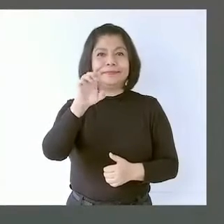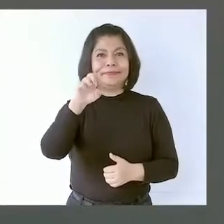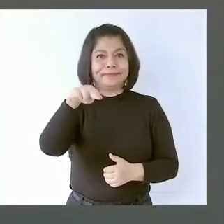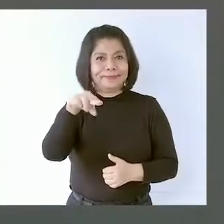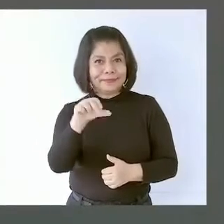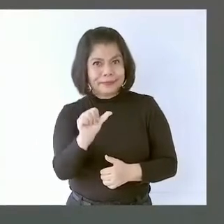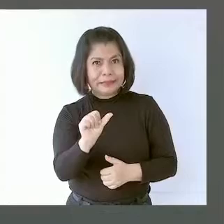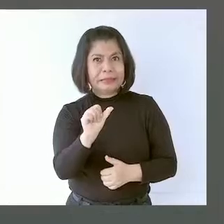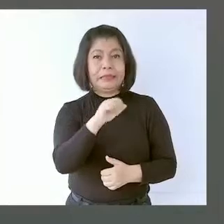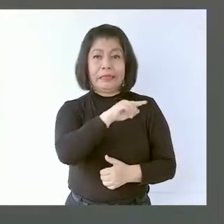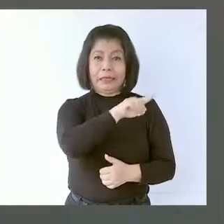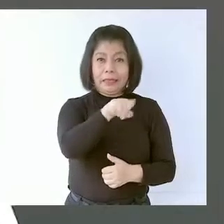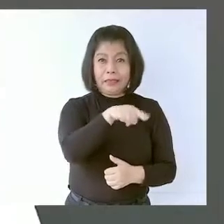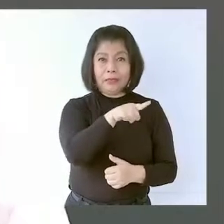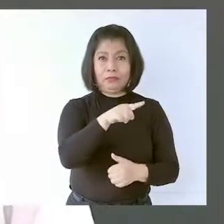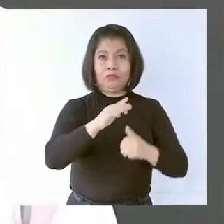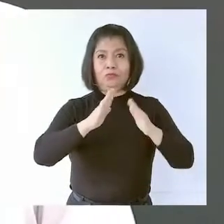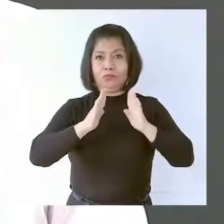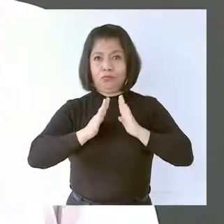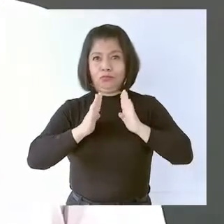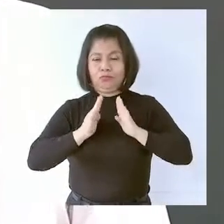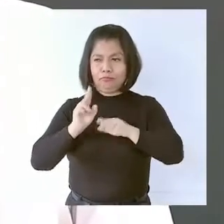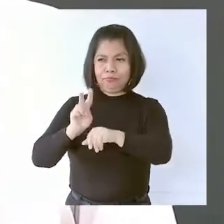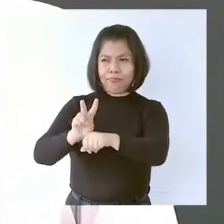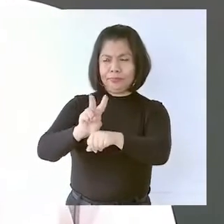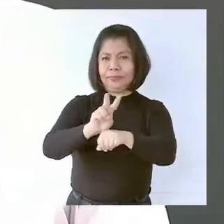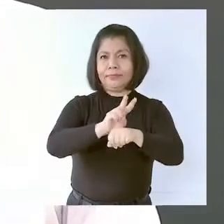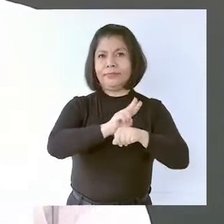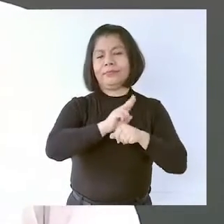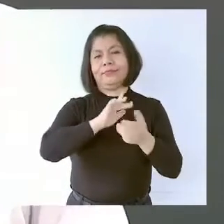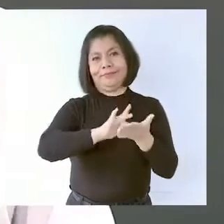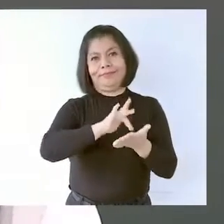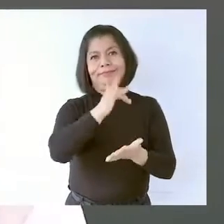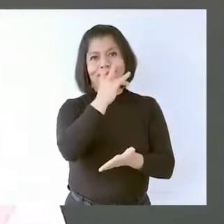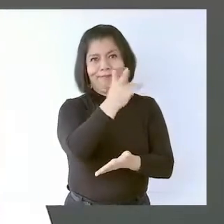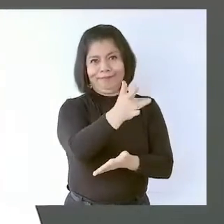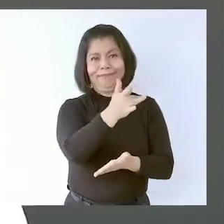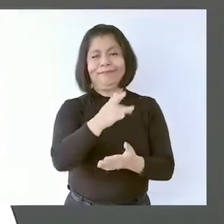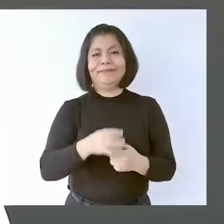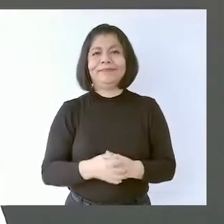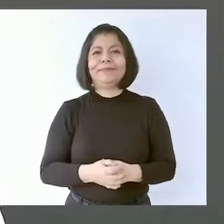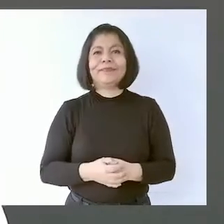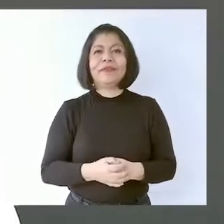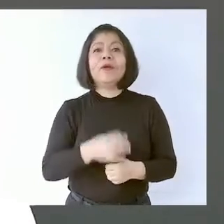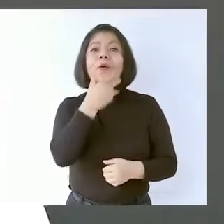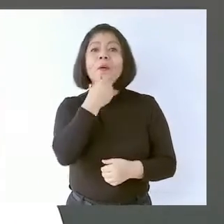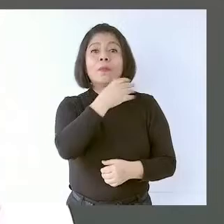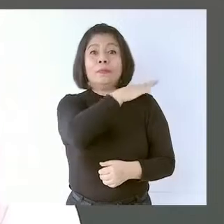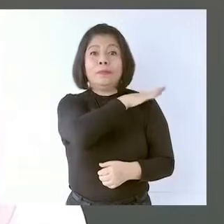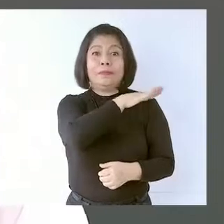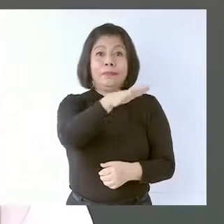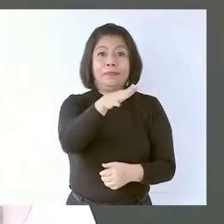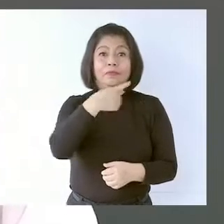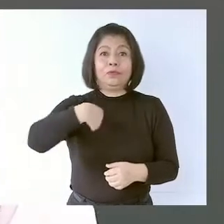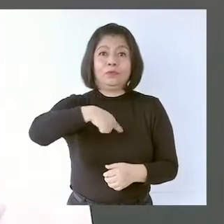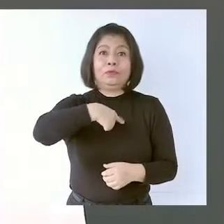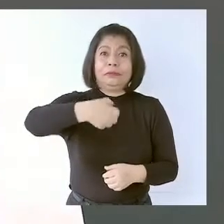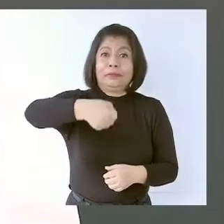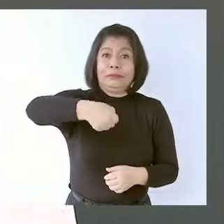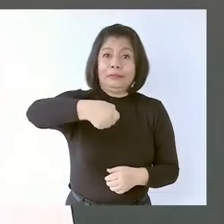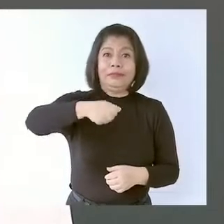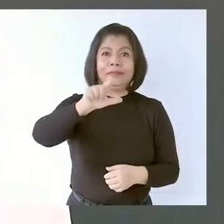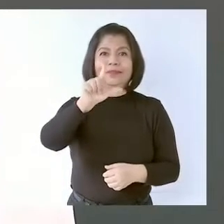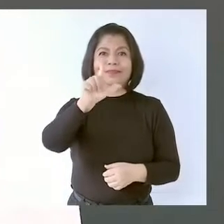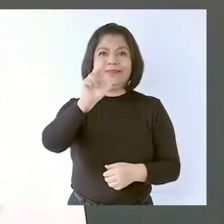Y desde aquí mandamos un saludo al general Luis Crescencio Sandoval González, que